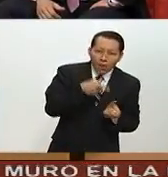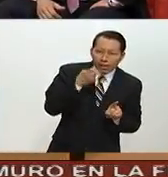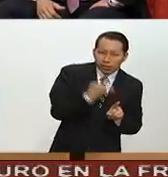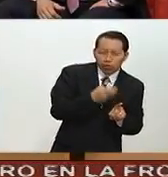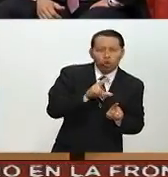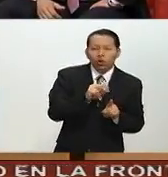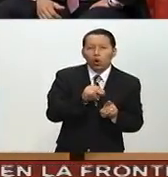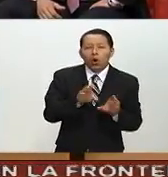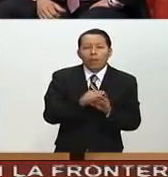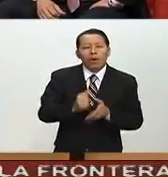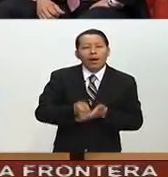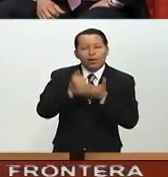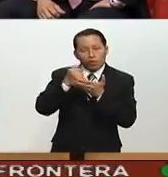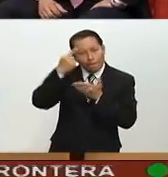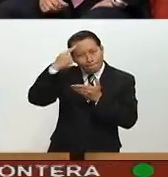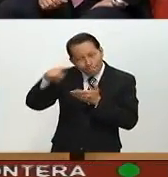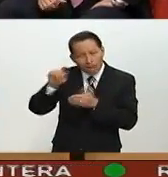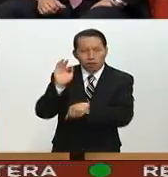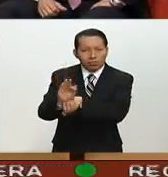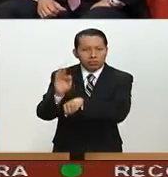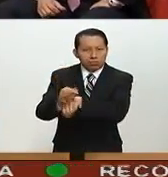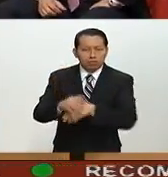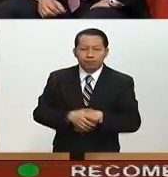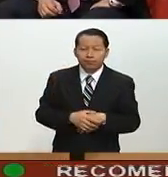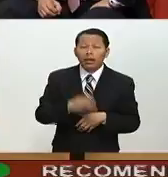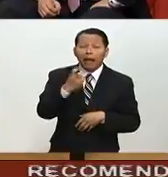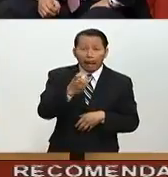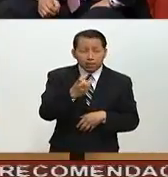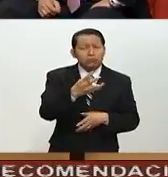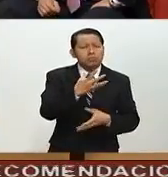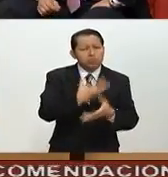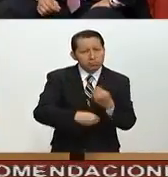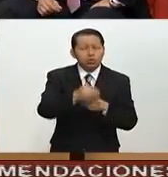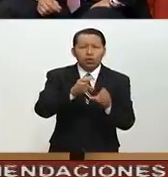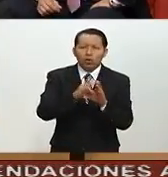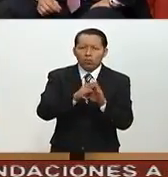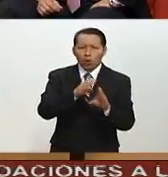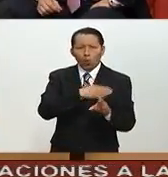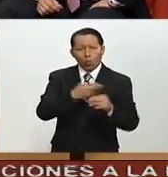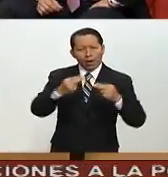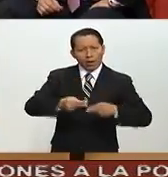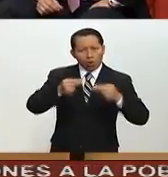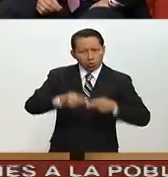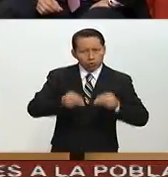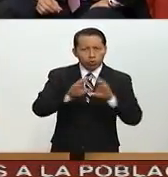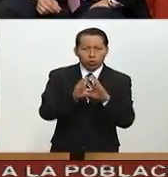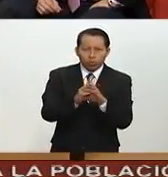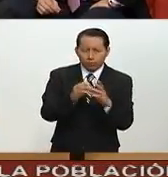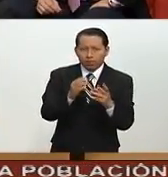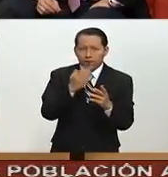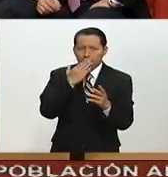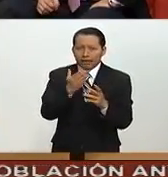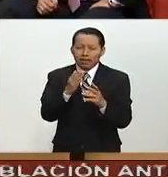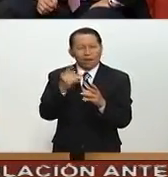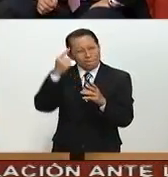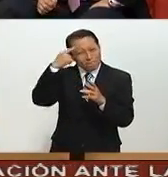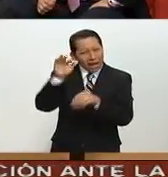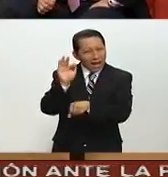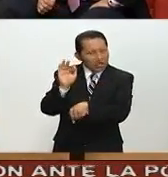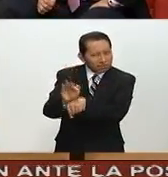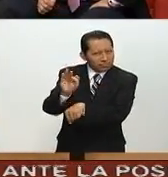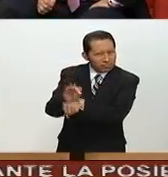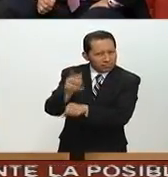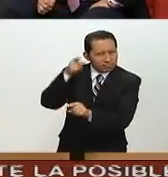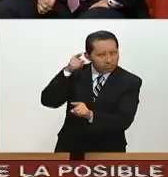herramienta. Es una combinación, ¿no? Es entre lo que es hacer un buen negocio, pero con un impacto, como tú dices,